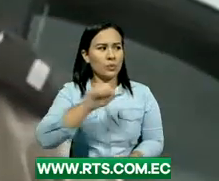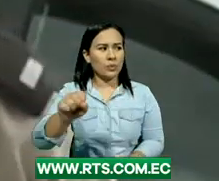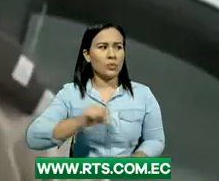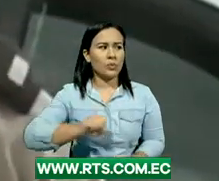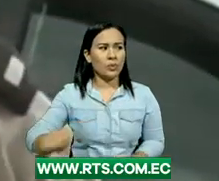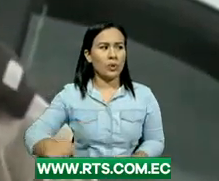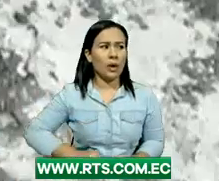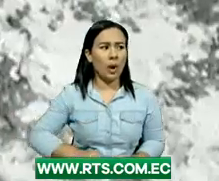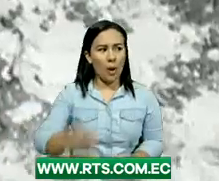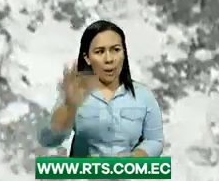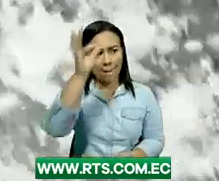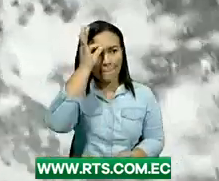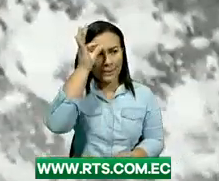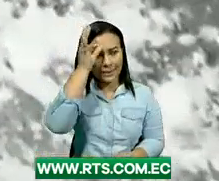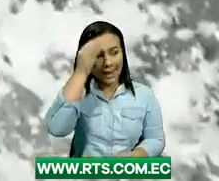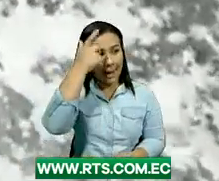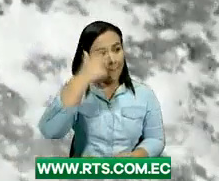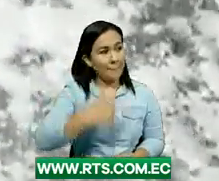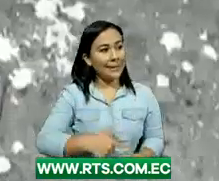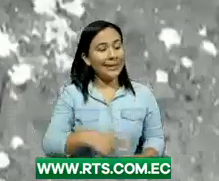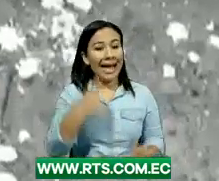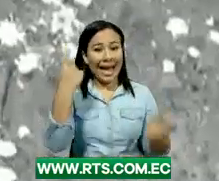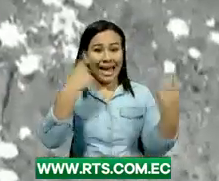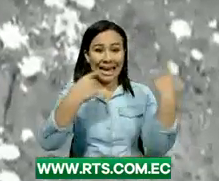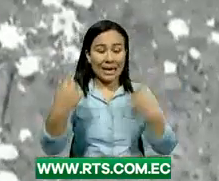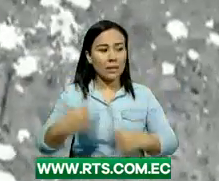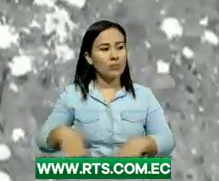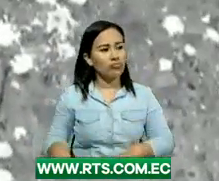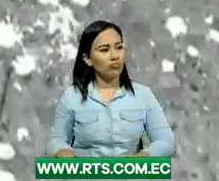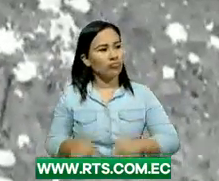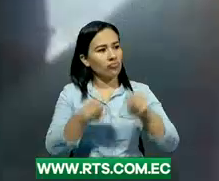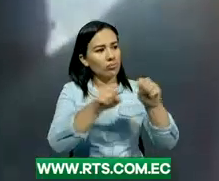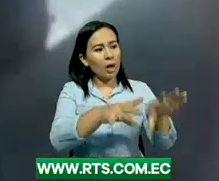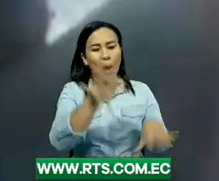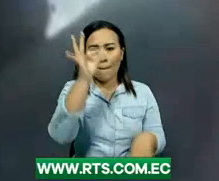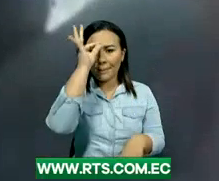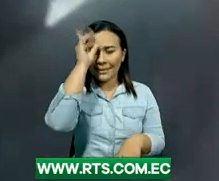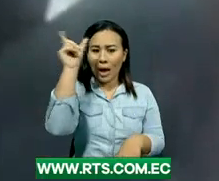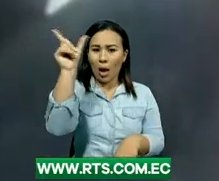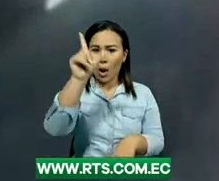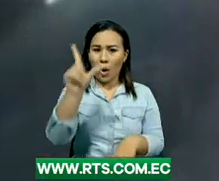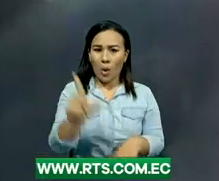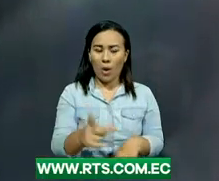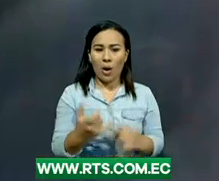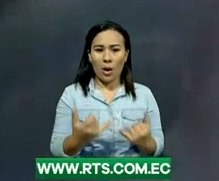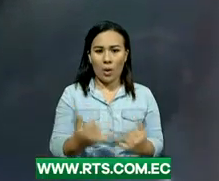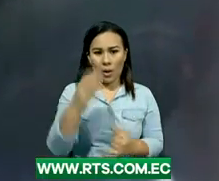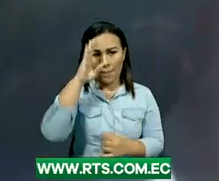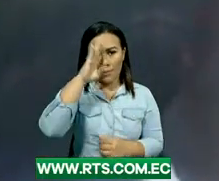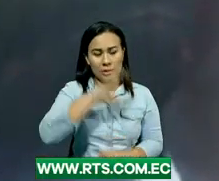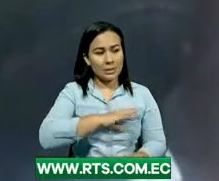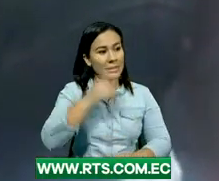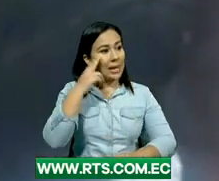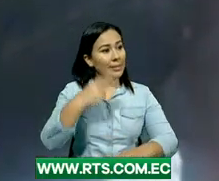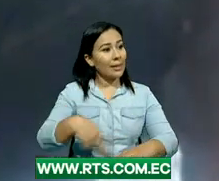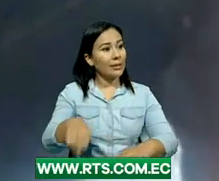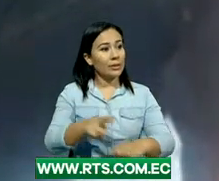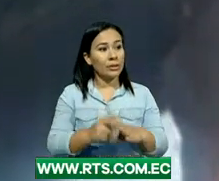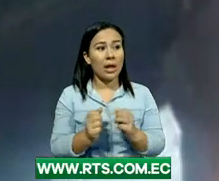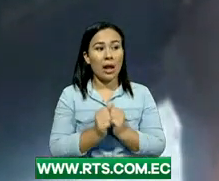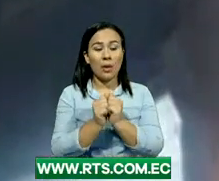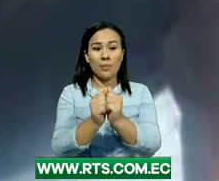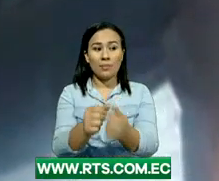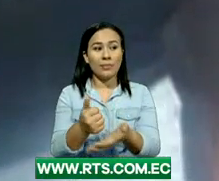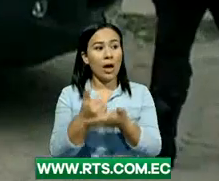hospital de Trapiche. El herido fue trasladado de emergencia al hospital Isidro Ayora de la ciudad de Loja. La Policía Nacional, con la ayuda de la ciudadanía, detuvo al